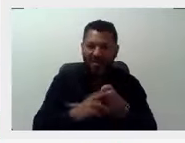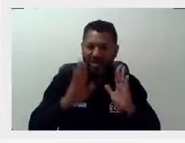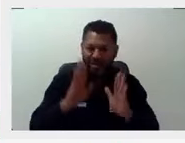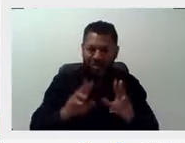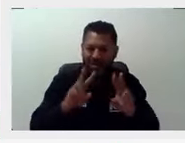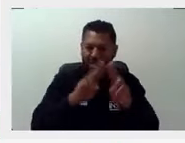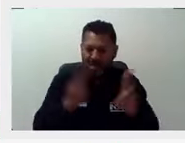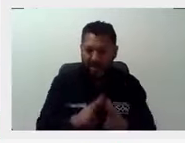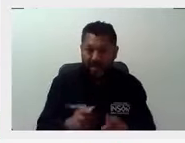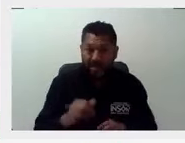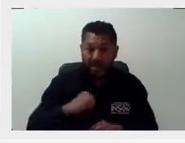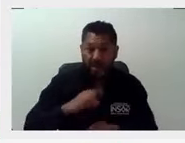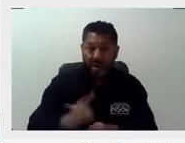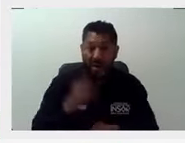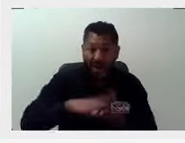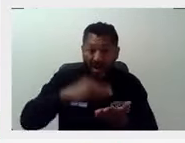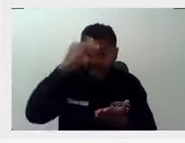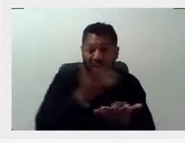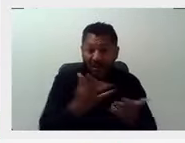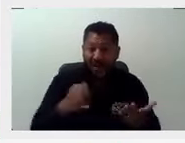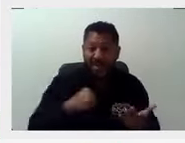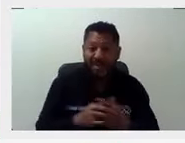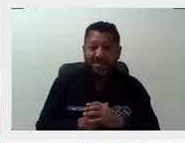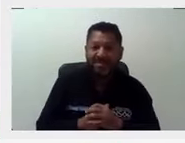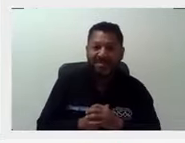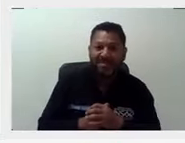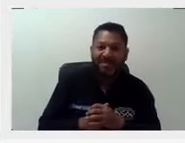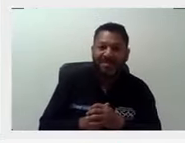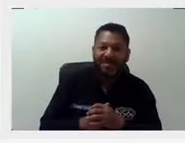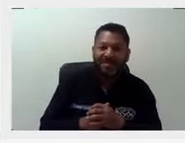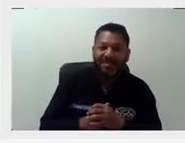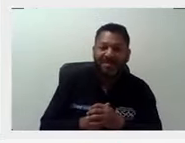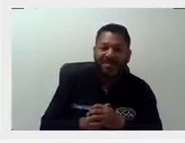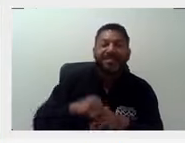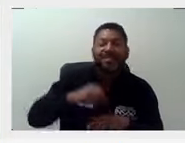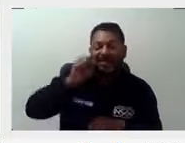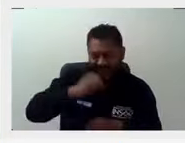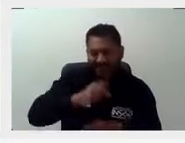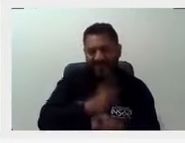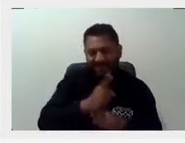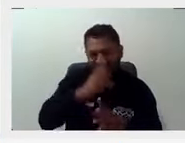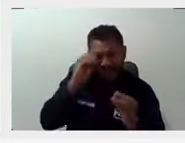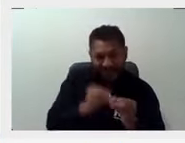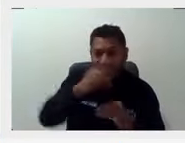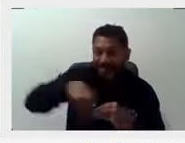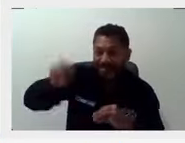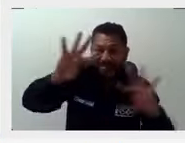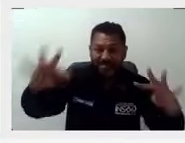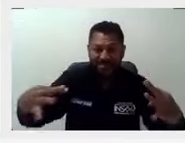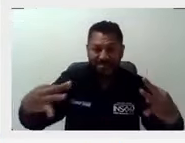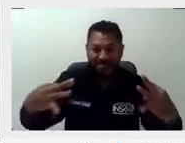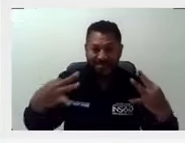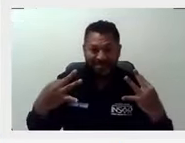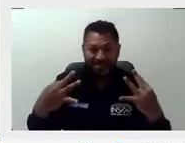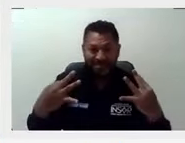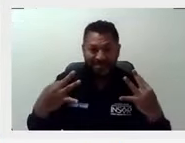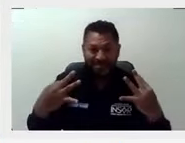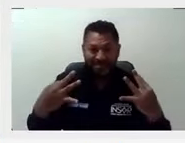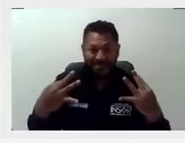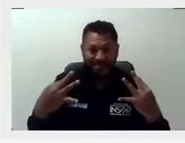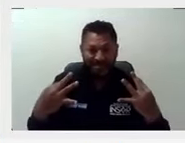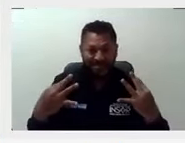que tengamos. De acuerdo. De hecho, quería contarles aquí a las personas que nos están viendo en este momento, antes de darle la palabra a la profesora